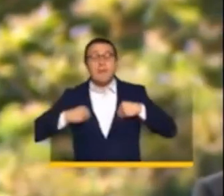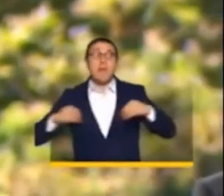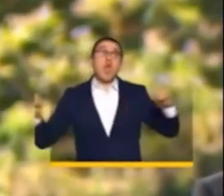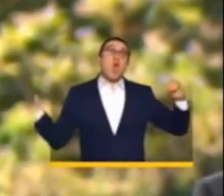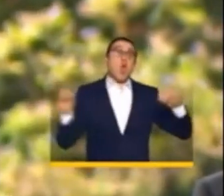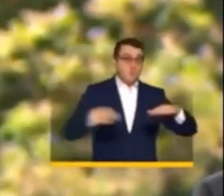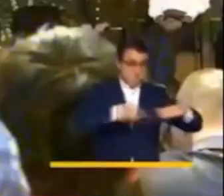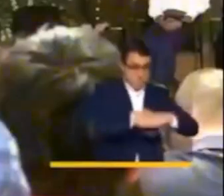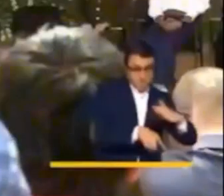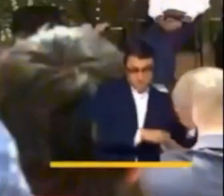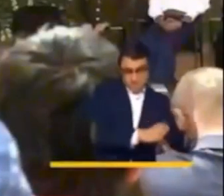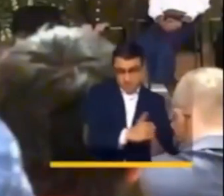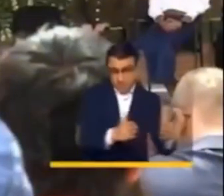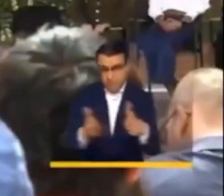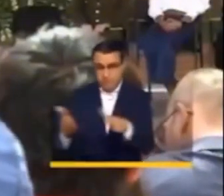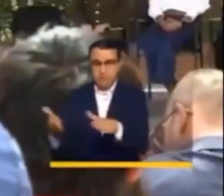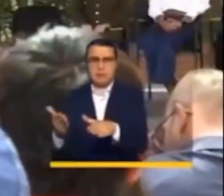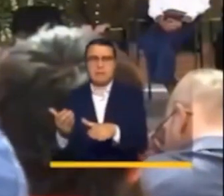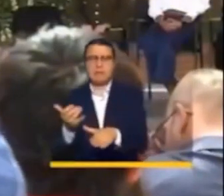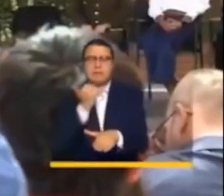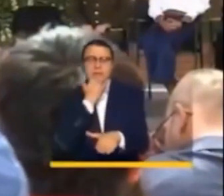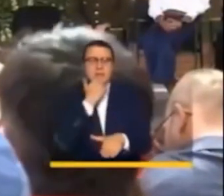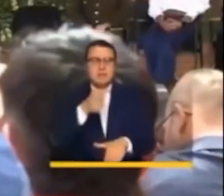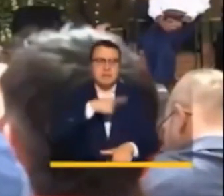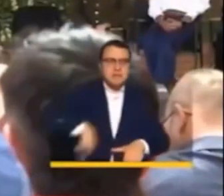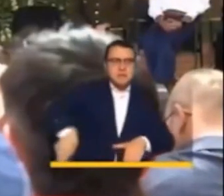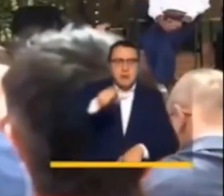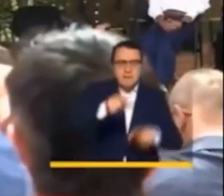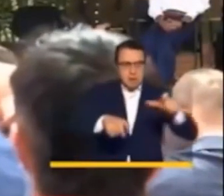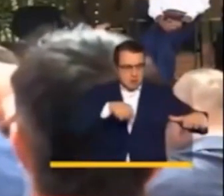diferencia es el ascenso del crimen al poder.